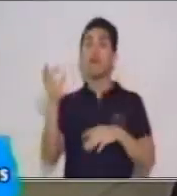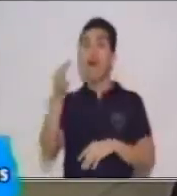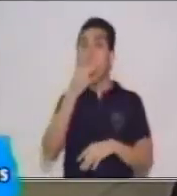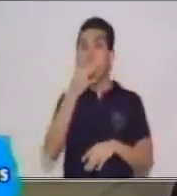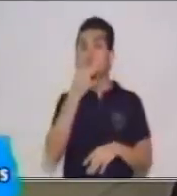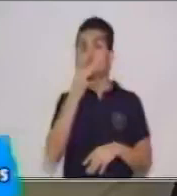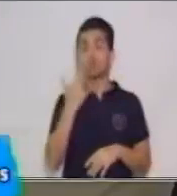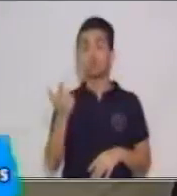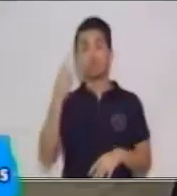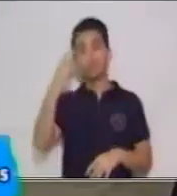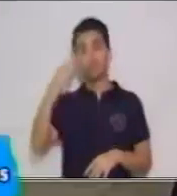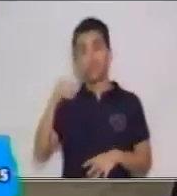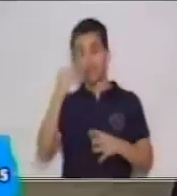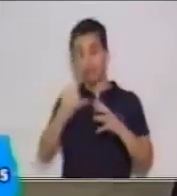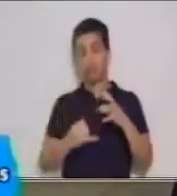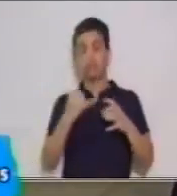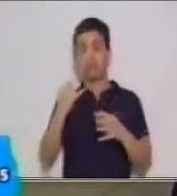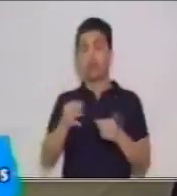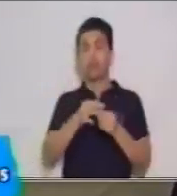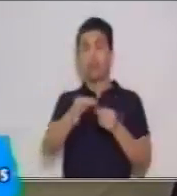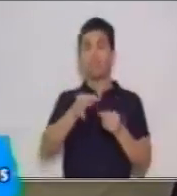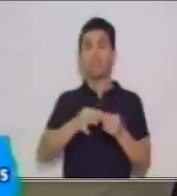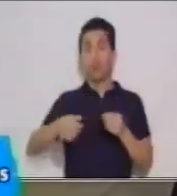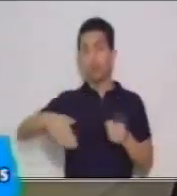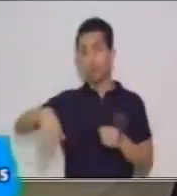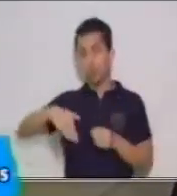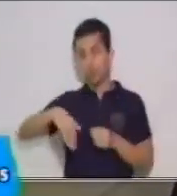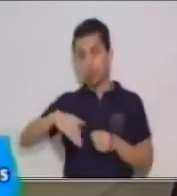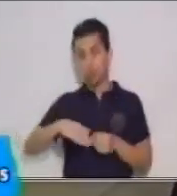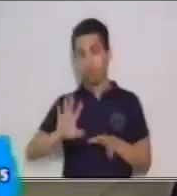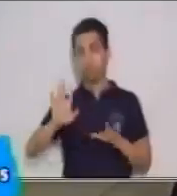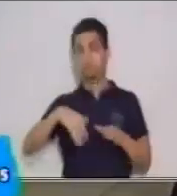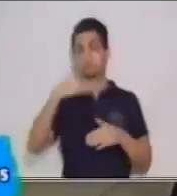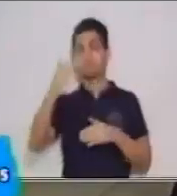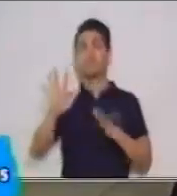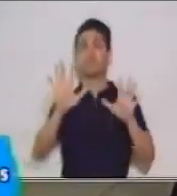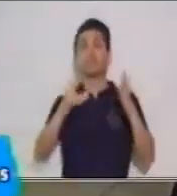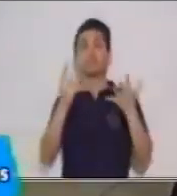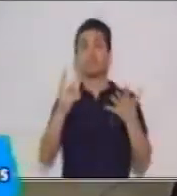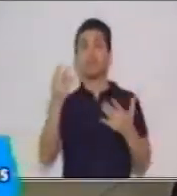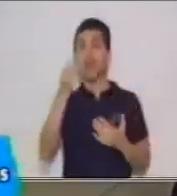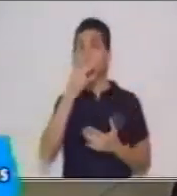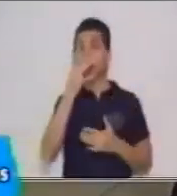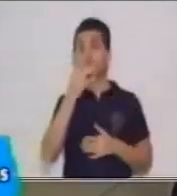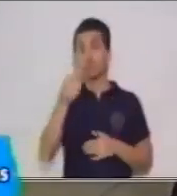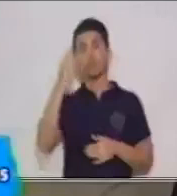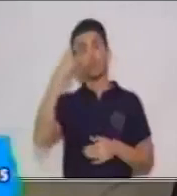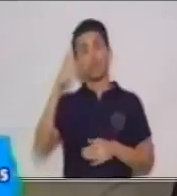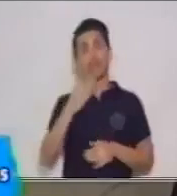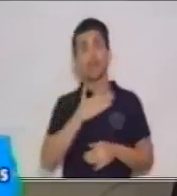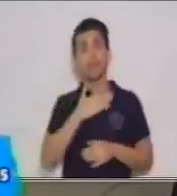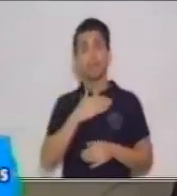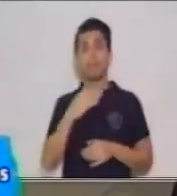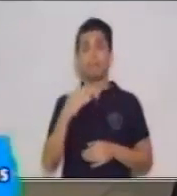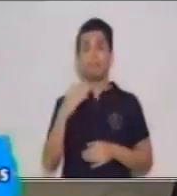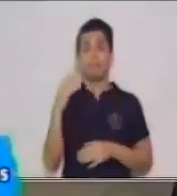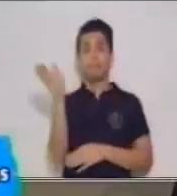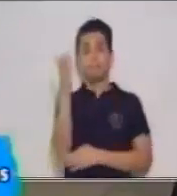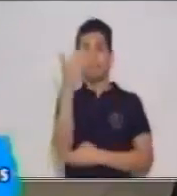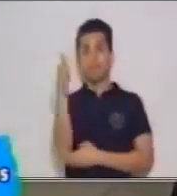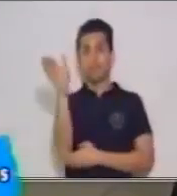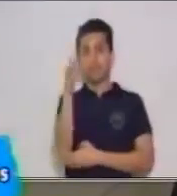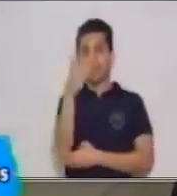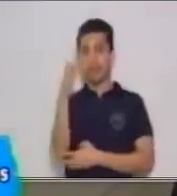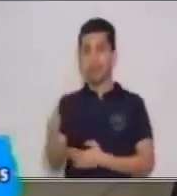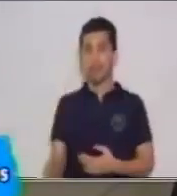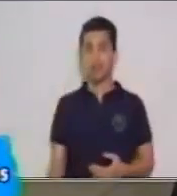Día Internacional de los Pueblos Indígenas y el 17 de agosto el Día de Nuestra Bandera.